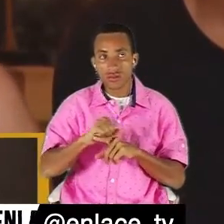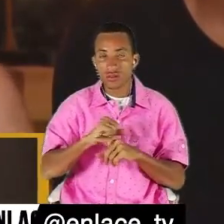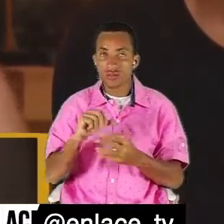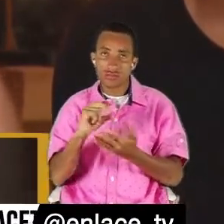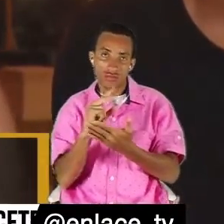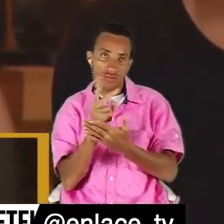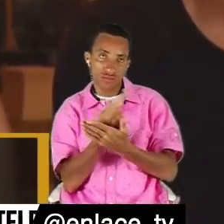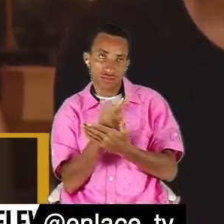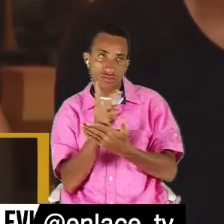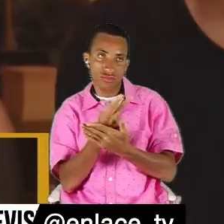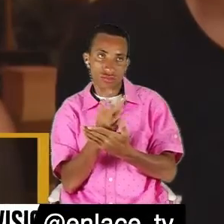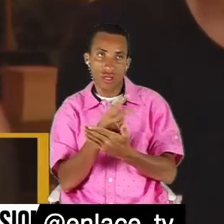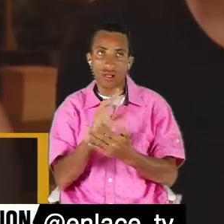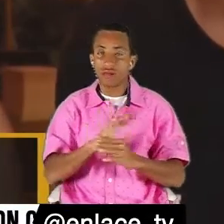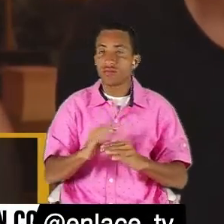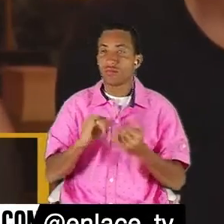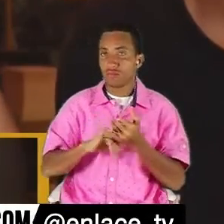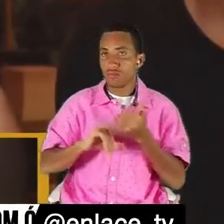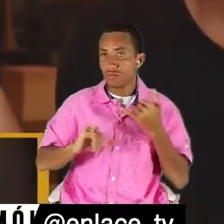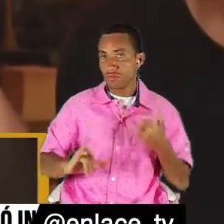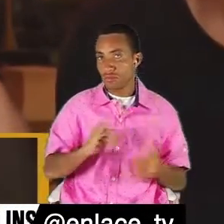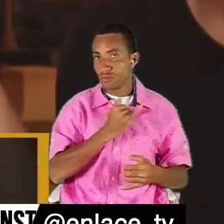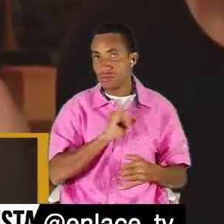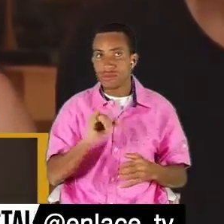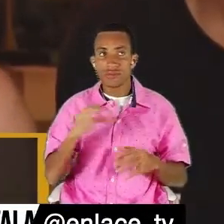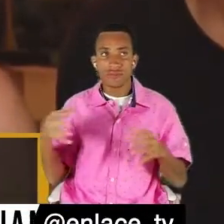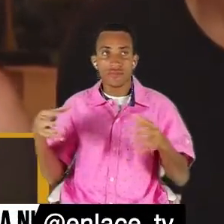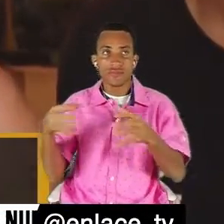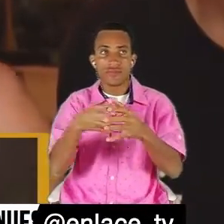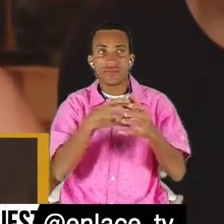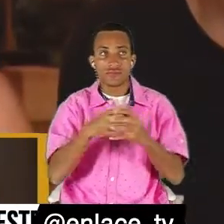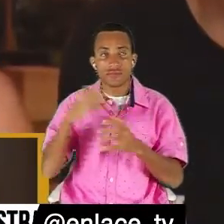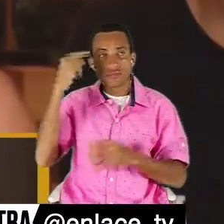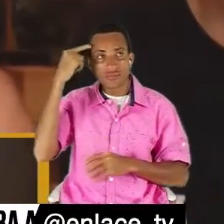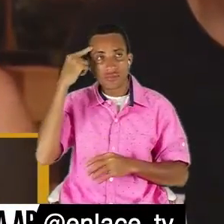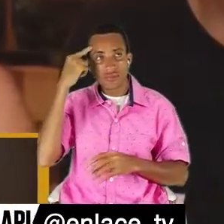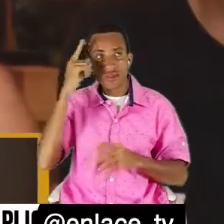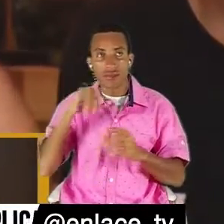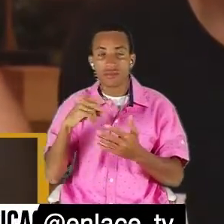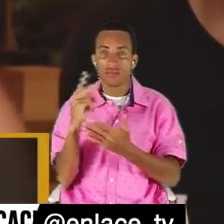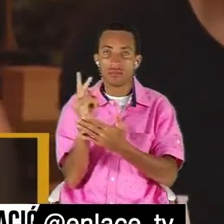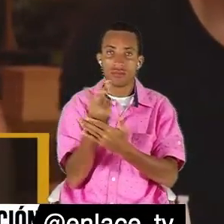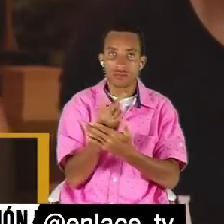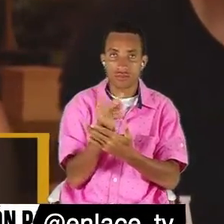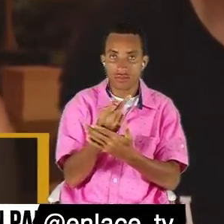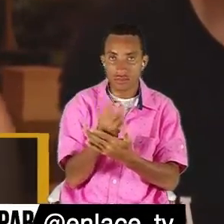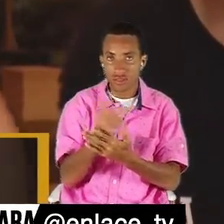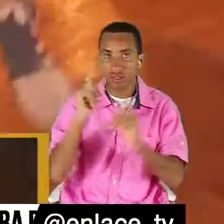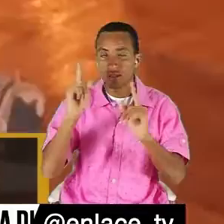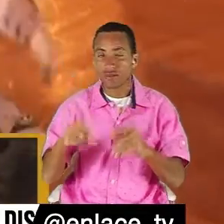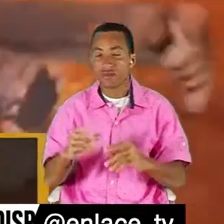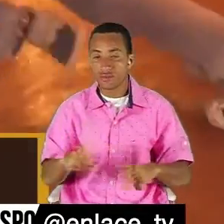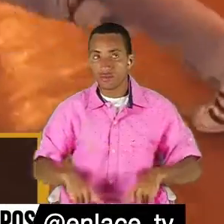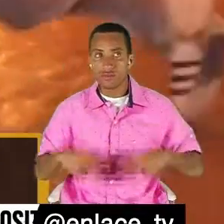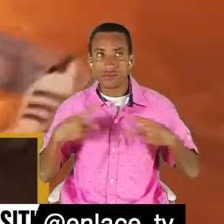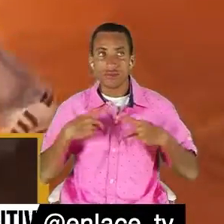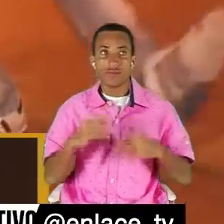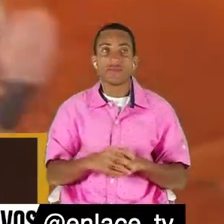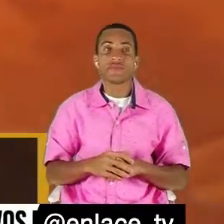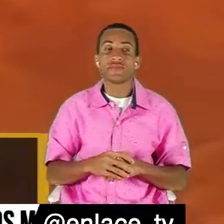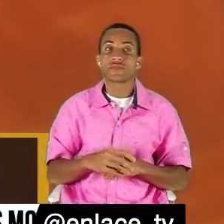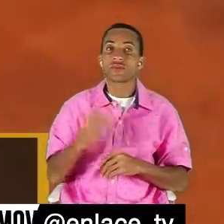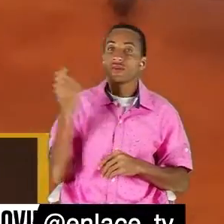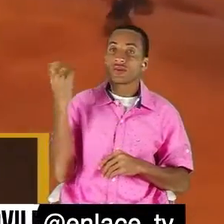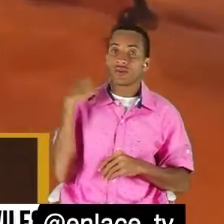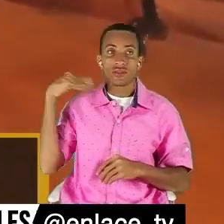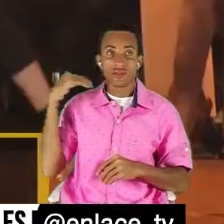como independiente. Decidimos como unirnos y pensar juntos el tema del break en la ciudad, el tema del break en nuestra vida y así. La semana anterior